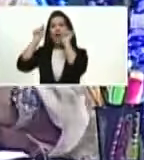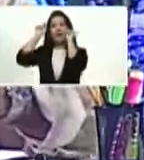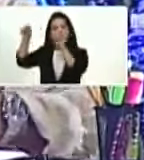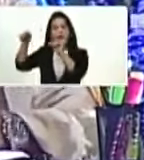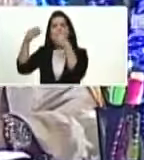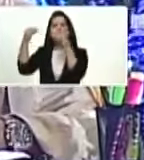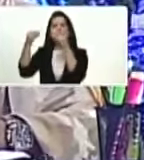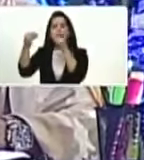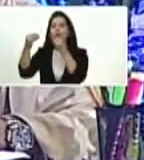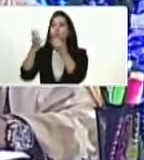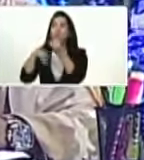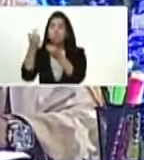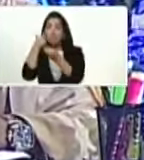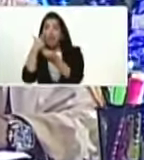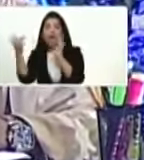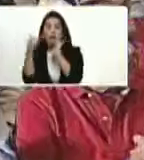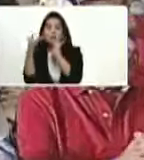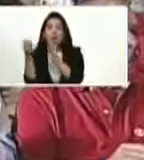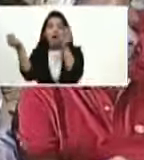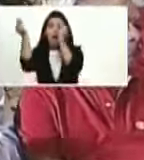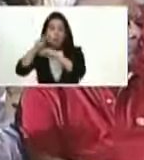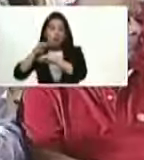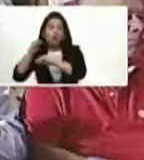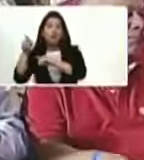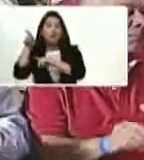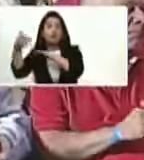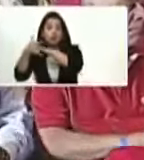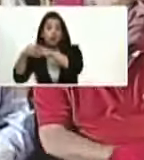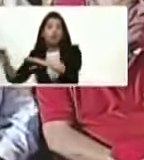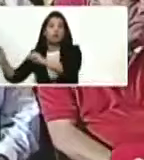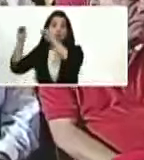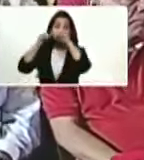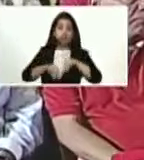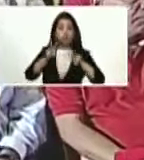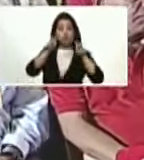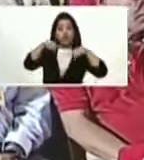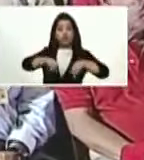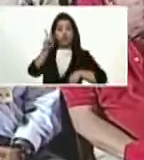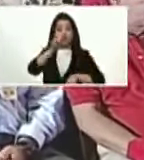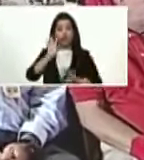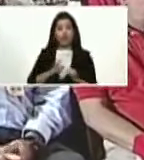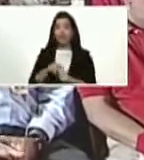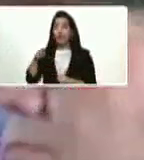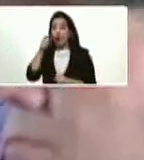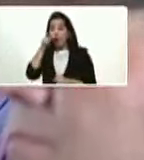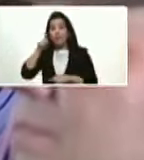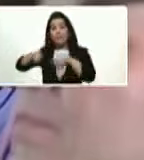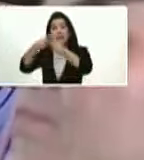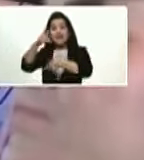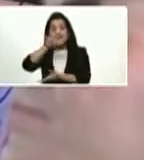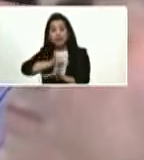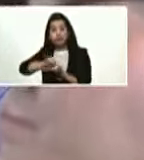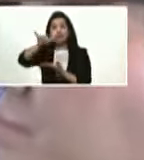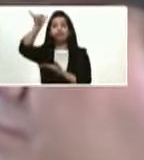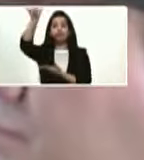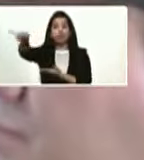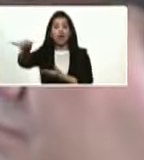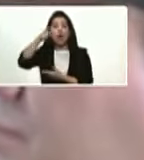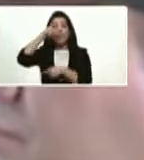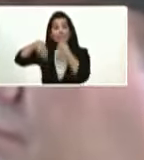inversiones del mundo para Venezuela, trayendo tecnología. va saliendo mañana al Congreso Mundial